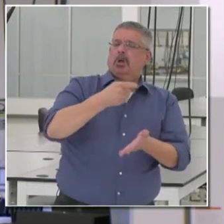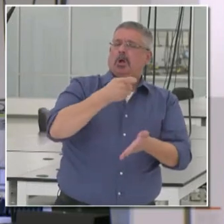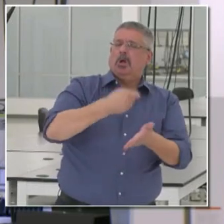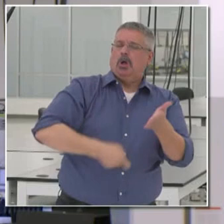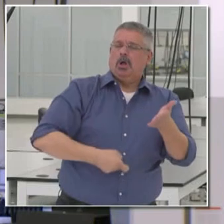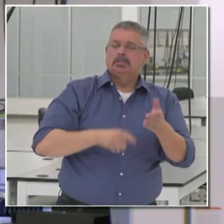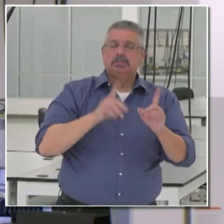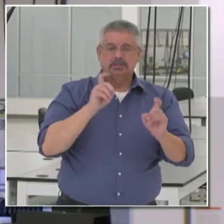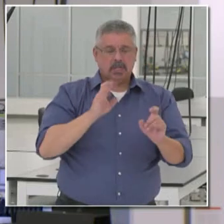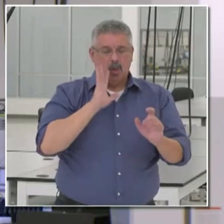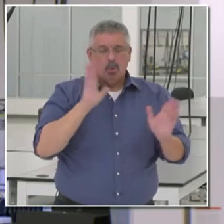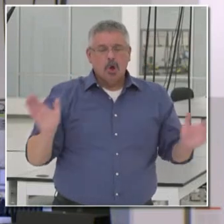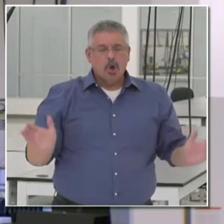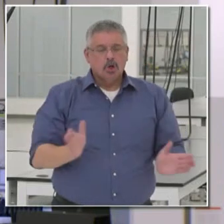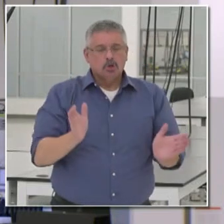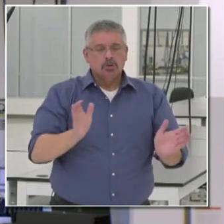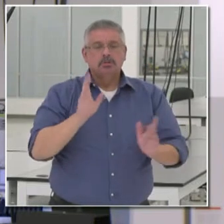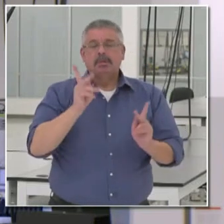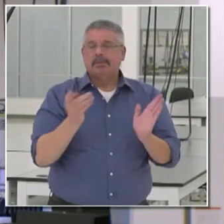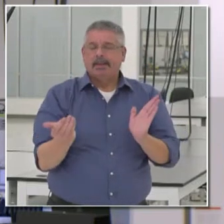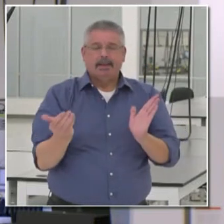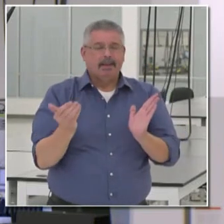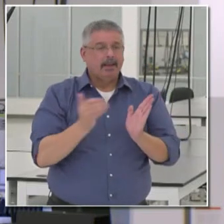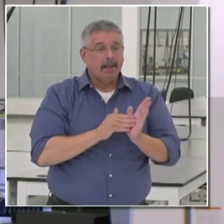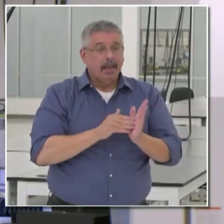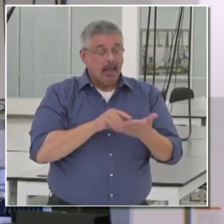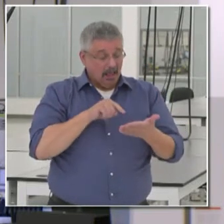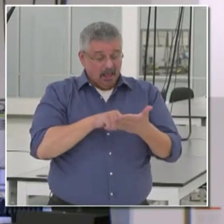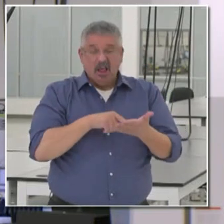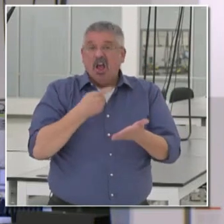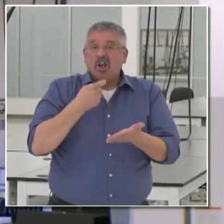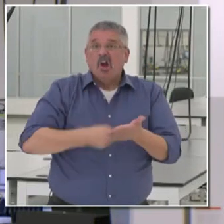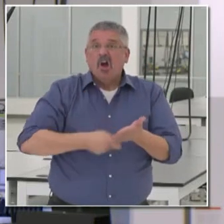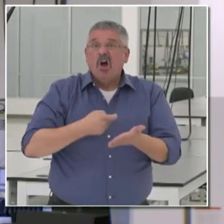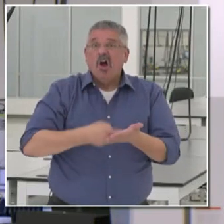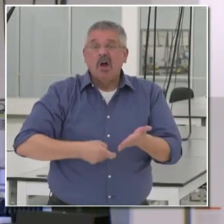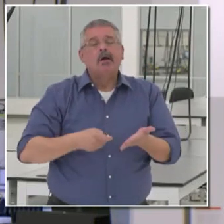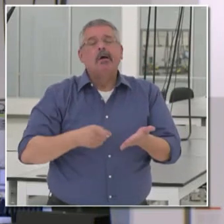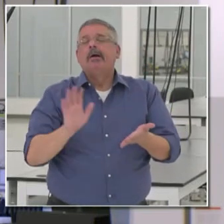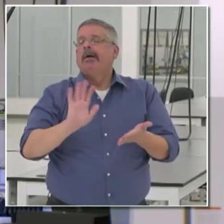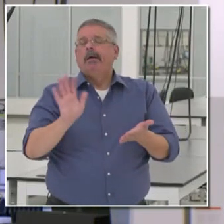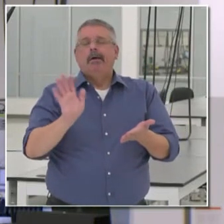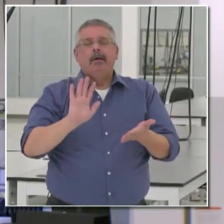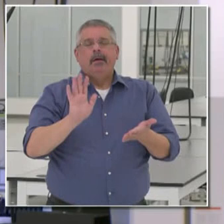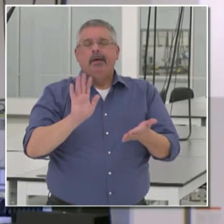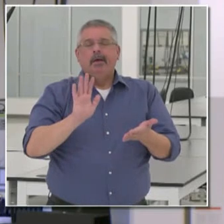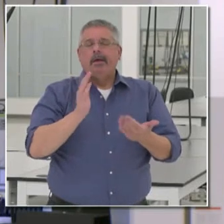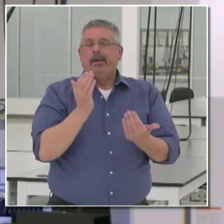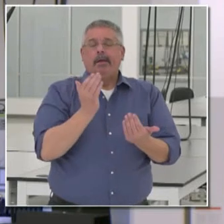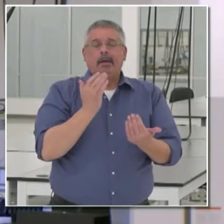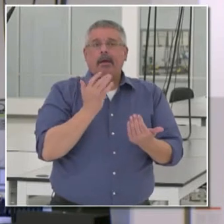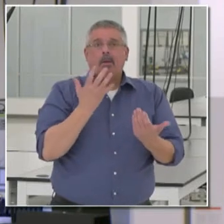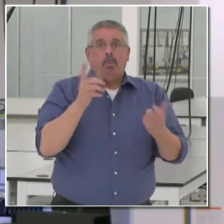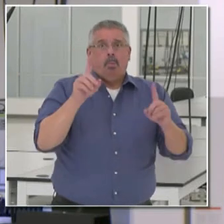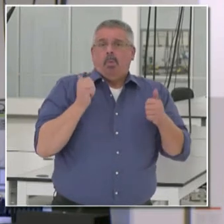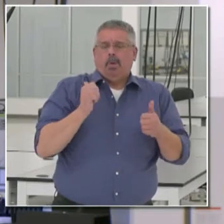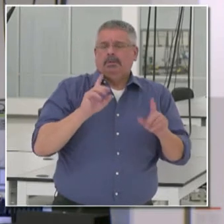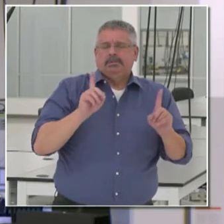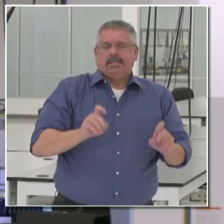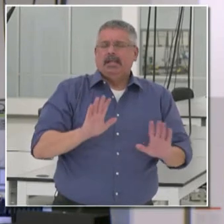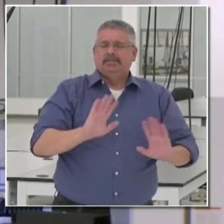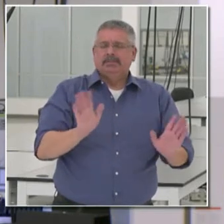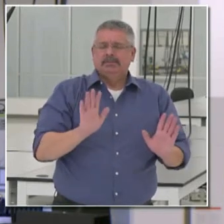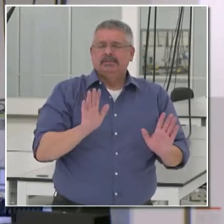g nosotros subsanaremos el costo de esas pruebas no piensen en el costo como un factor